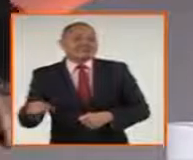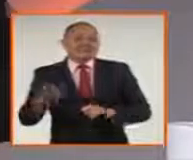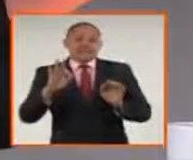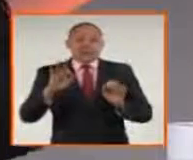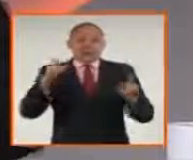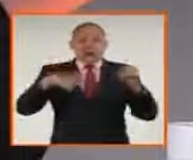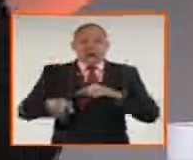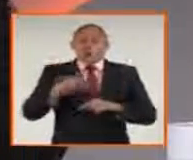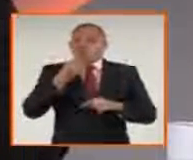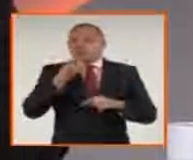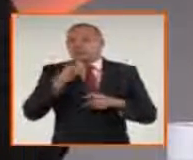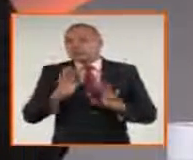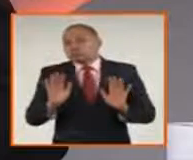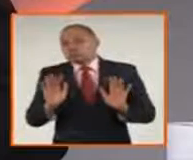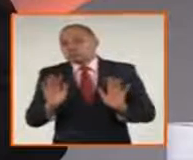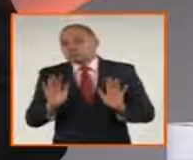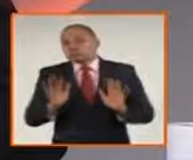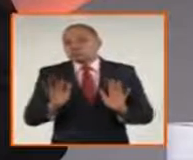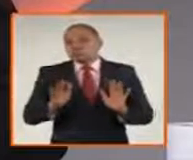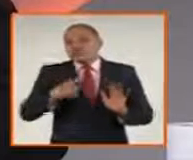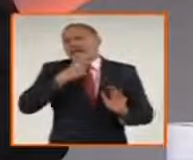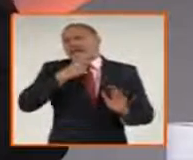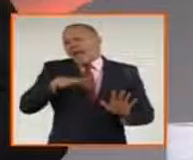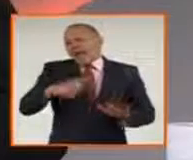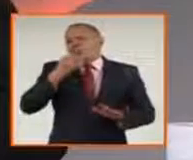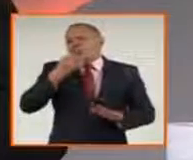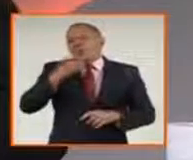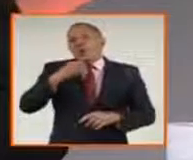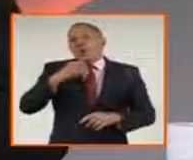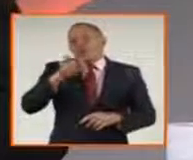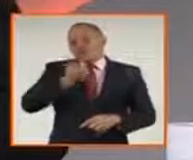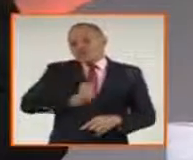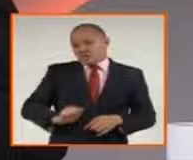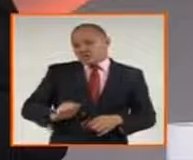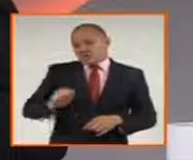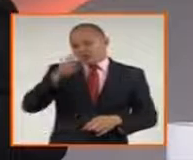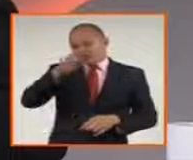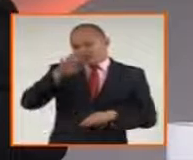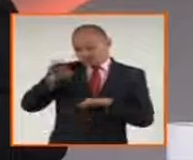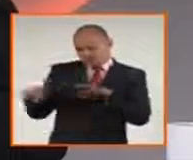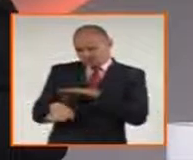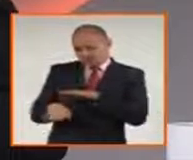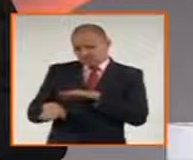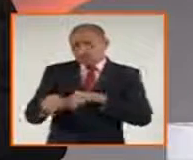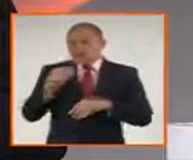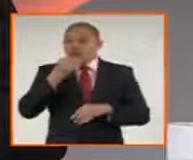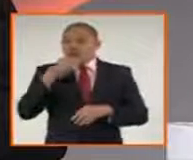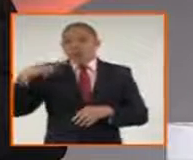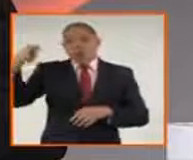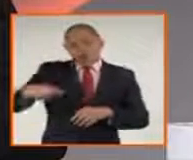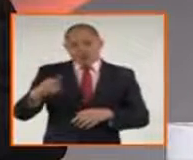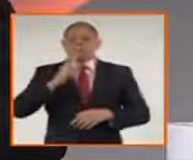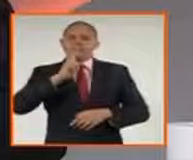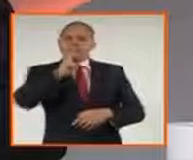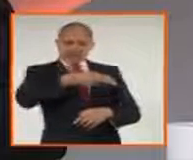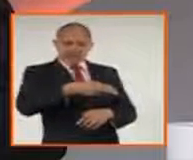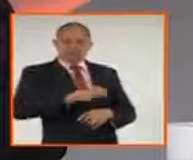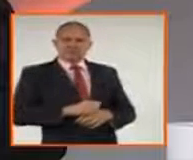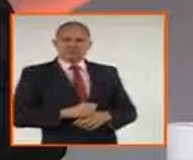se trate de un hijo menor de edad. Esa era otra cuestión en la que quería hacer énfasis. Uh-huh. Es que